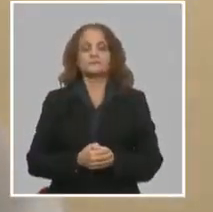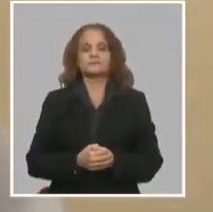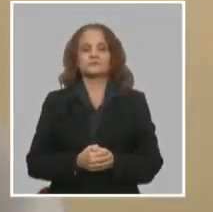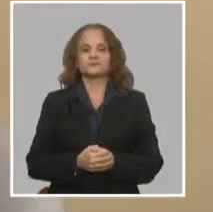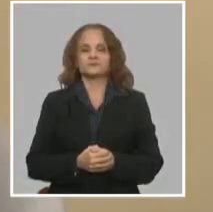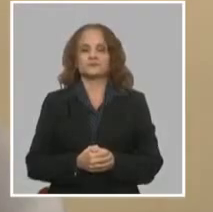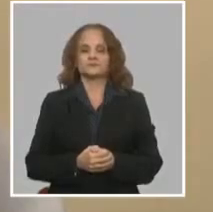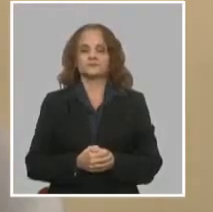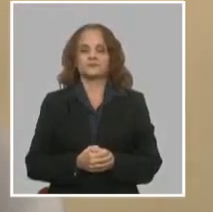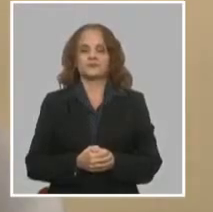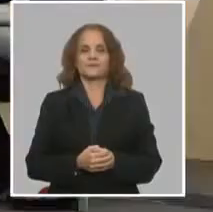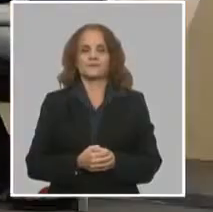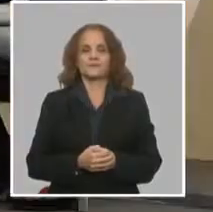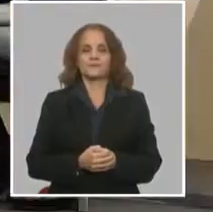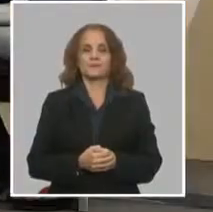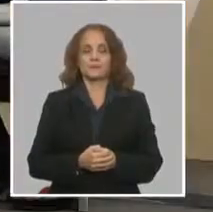Cuando